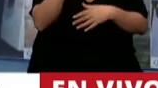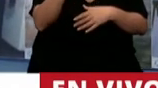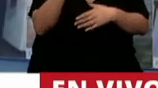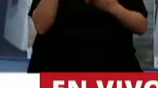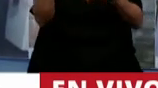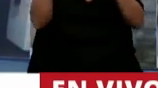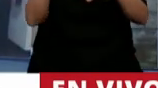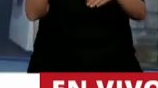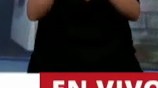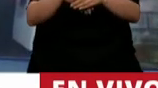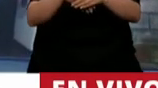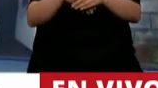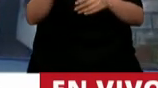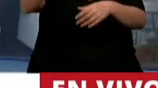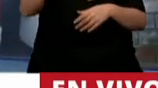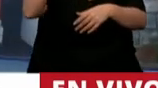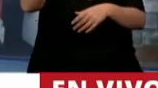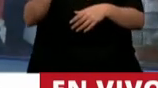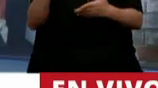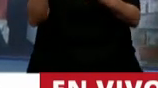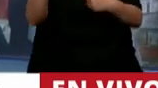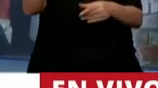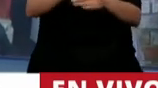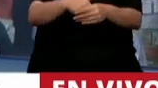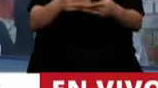de Nico. Mi voto. Dale, Nico, dale.